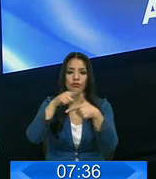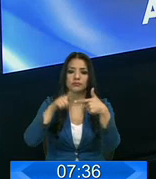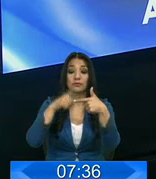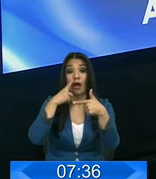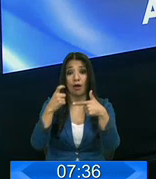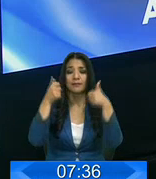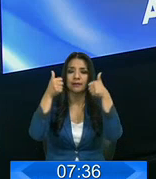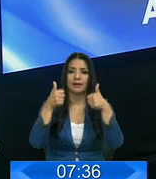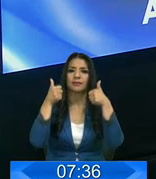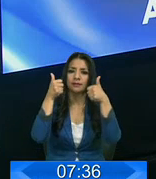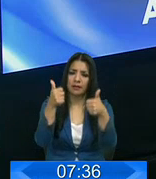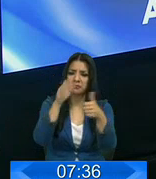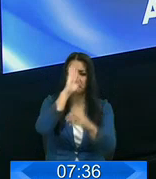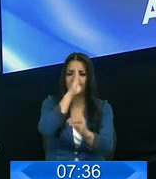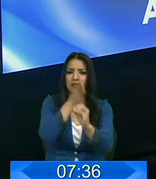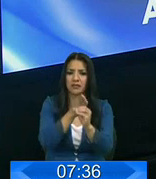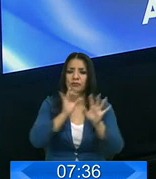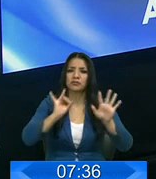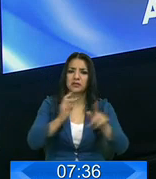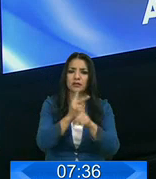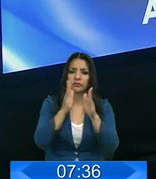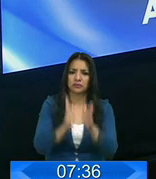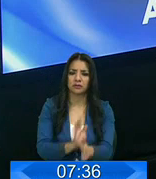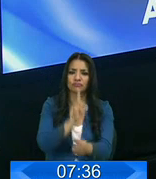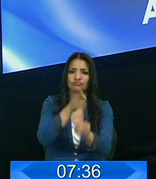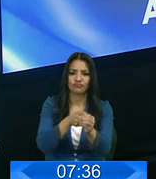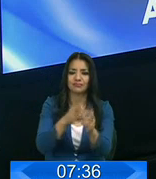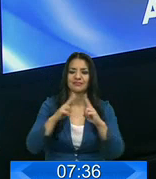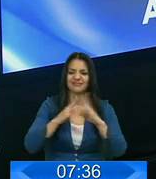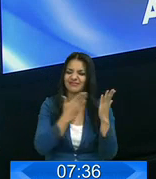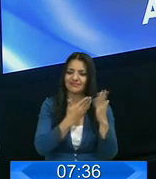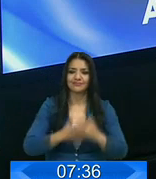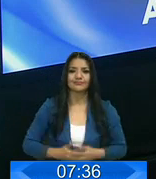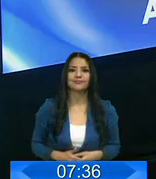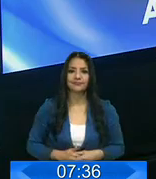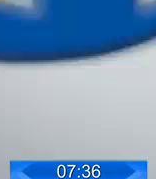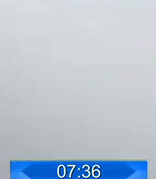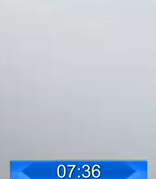que aspiran a una de las 7 consejerías. Conozcamos un poquito más.